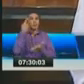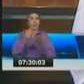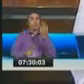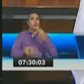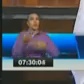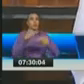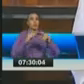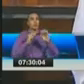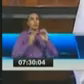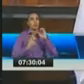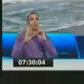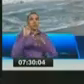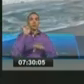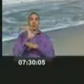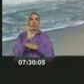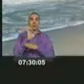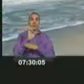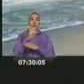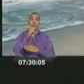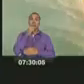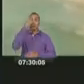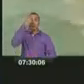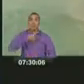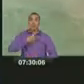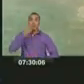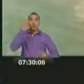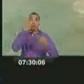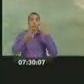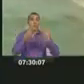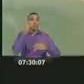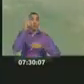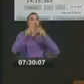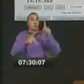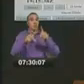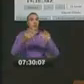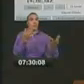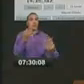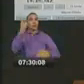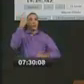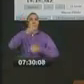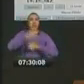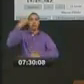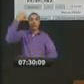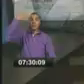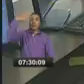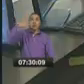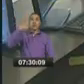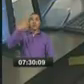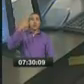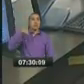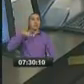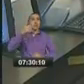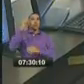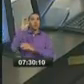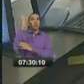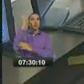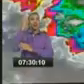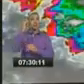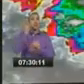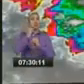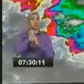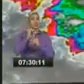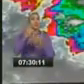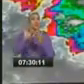negocio turístico nacional. A quienes decidan visitar las playas del país les esperan días soleados según el pronóstico del tiempo del Instituto Nacional